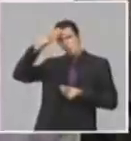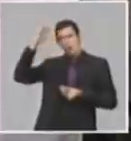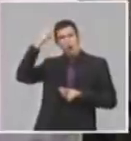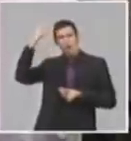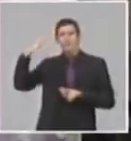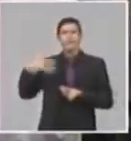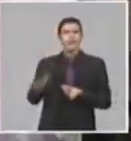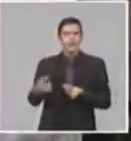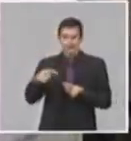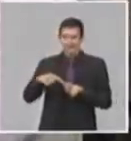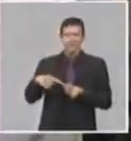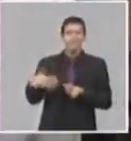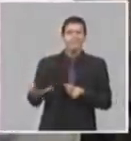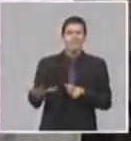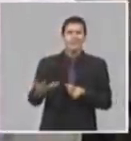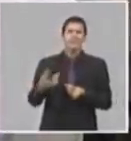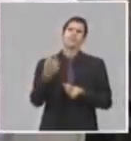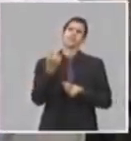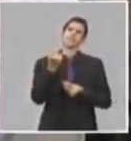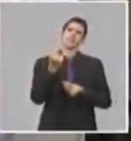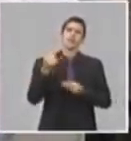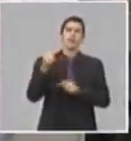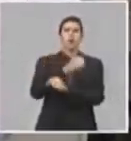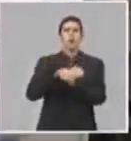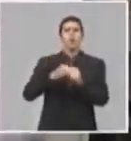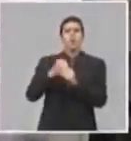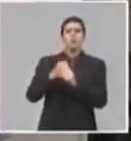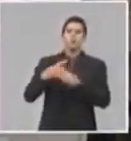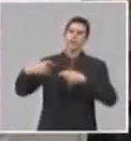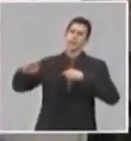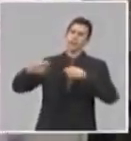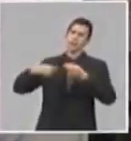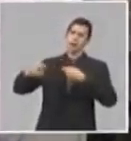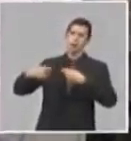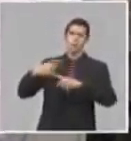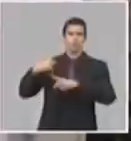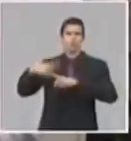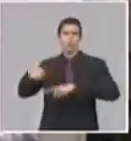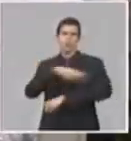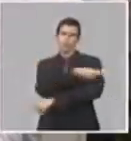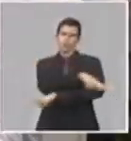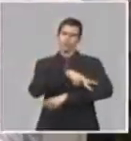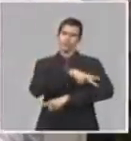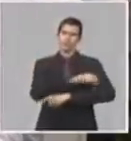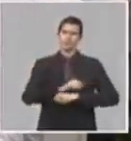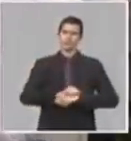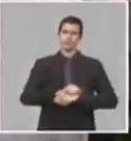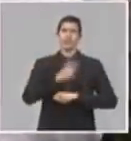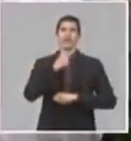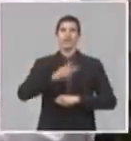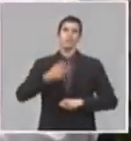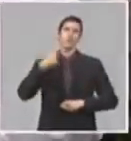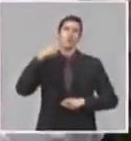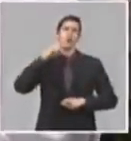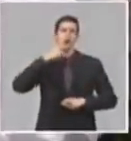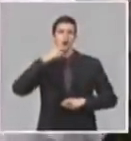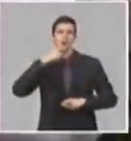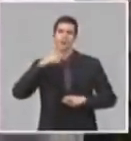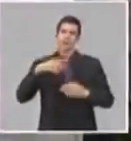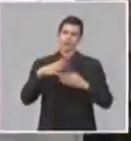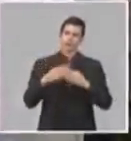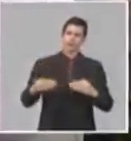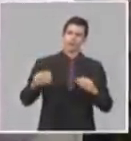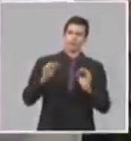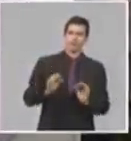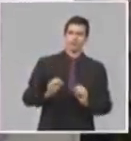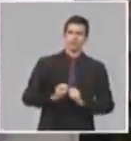que importar los insumos, pero es preferible tener un mercado mayorista aquí, al cual una Cuba con esa propia liquidez y puede adquirir sus insumos, y